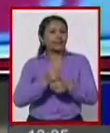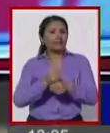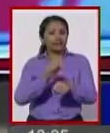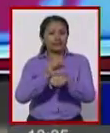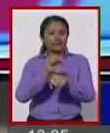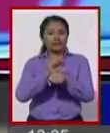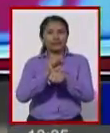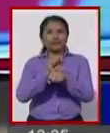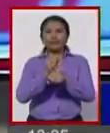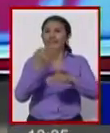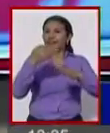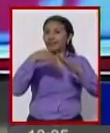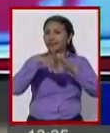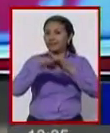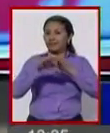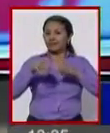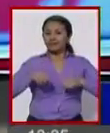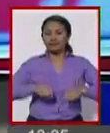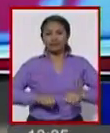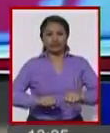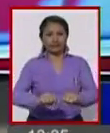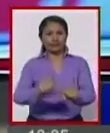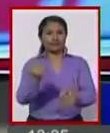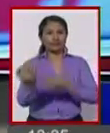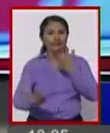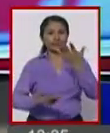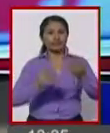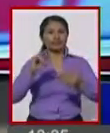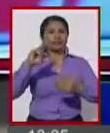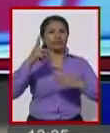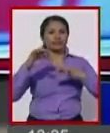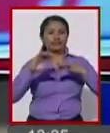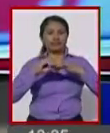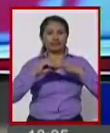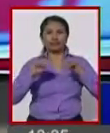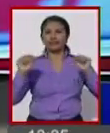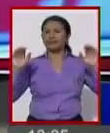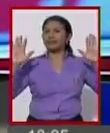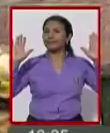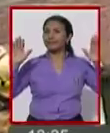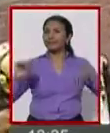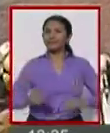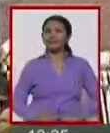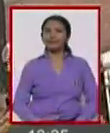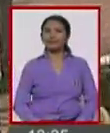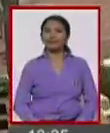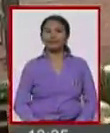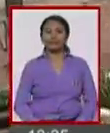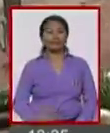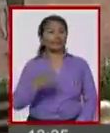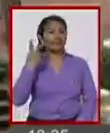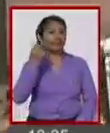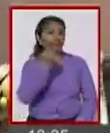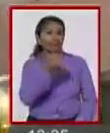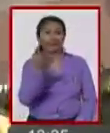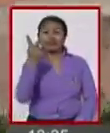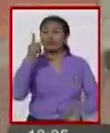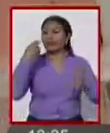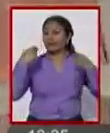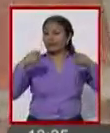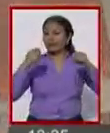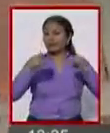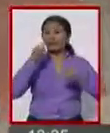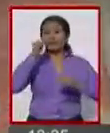una trabajadora dentro del supermercado que se incendiaba en el tercer anillo y avenida Avanza. De esta manera es que varias personas